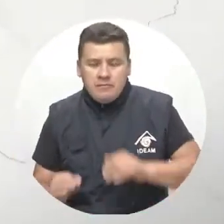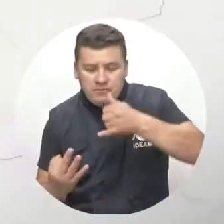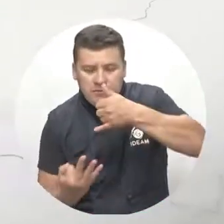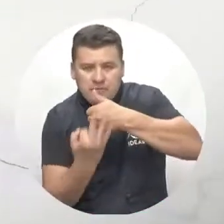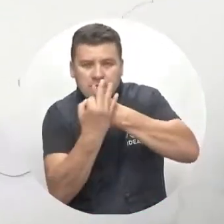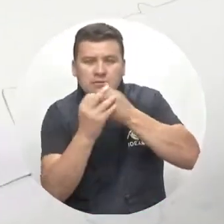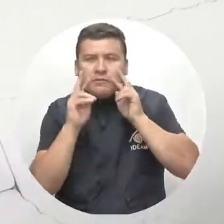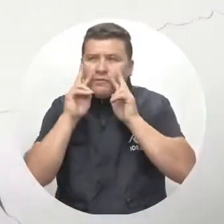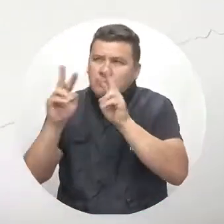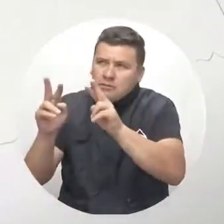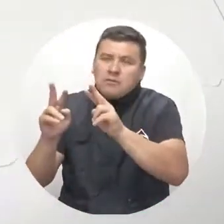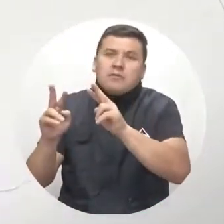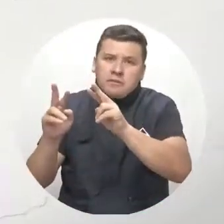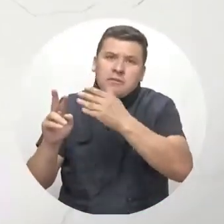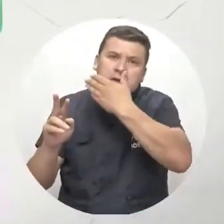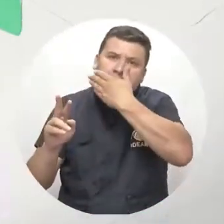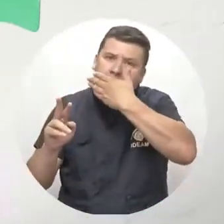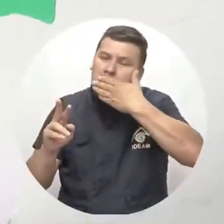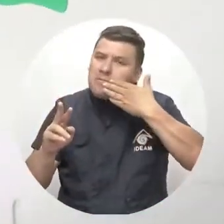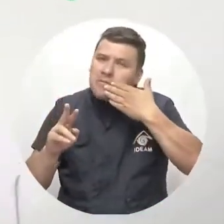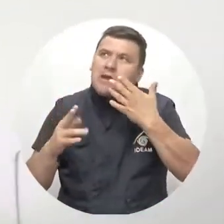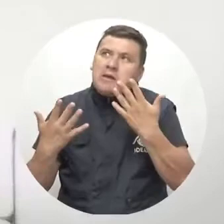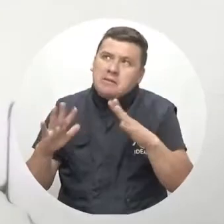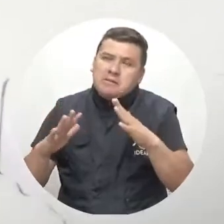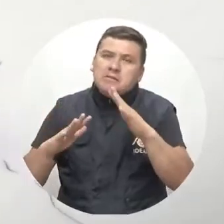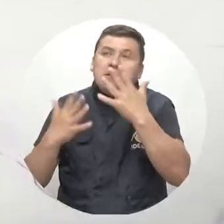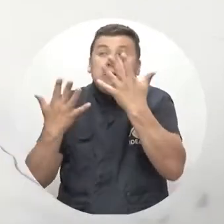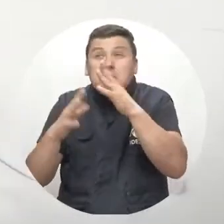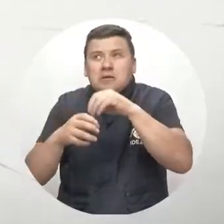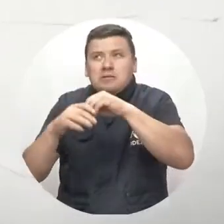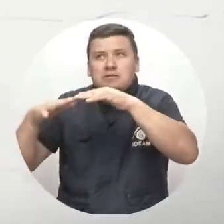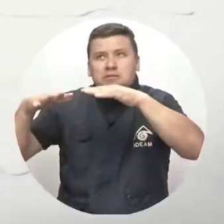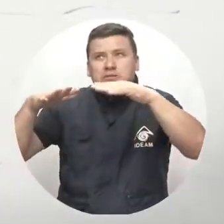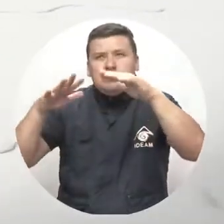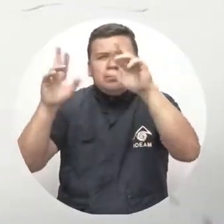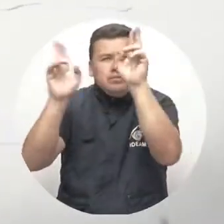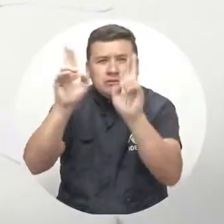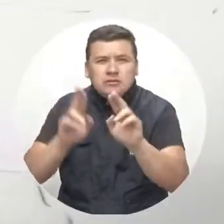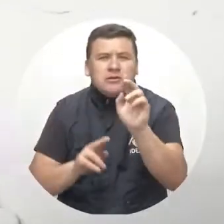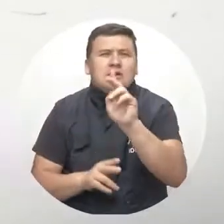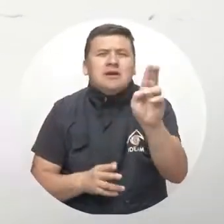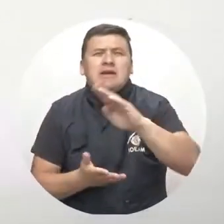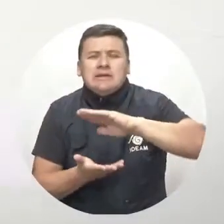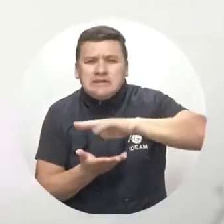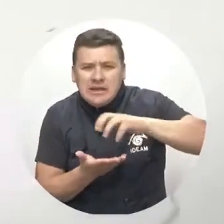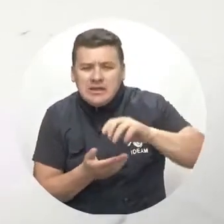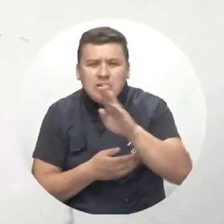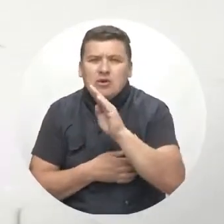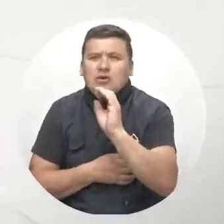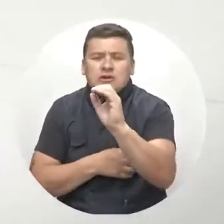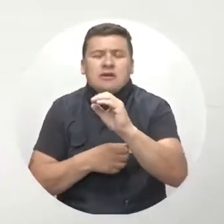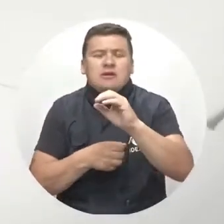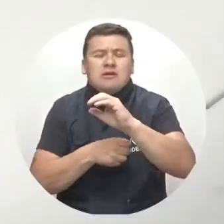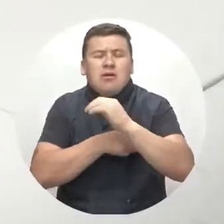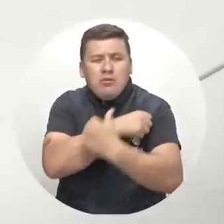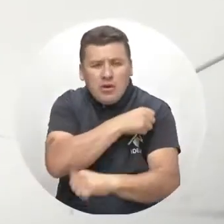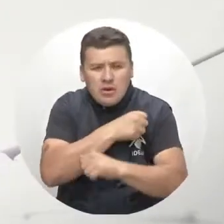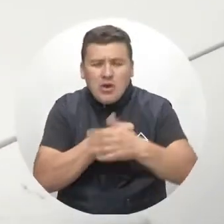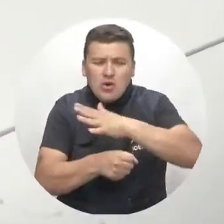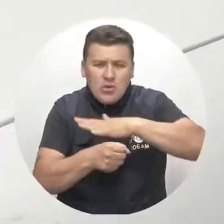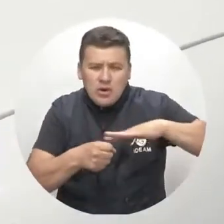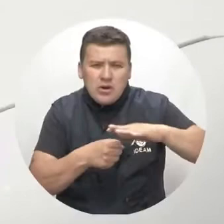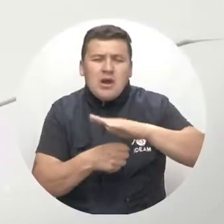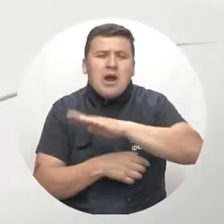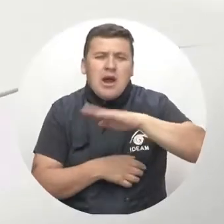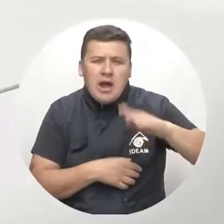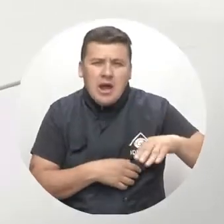La zona andina también se mejora un rato durante la jornada, con posibles tormentas al sur, en Santander, centro y occidente de Boyacá,